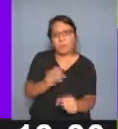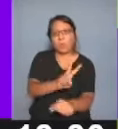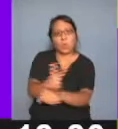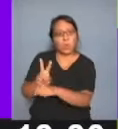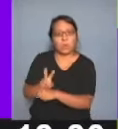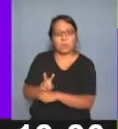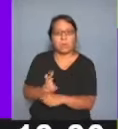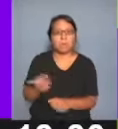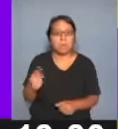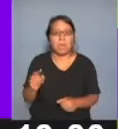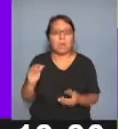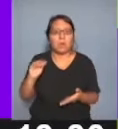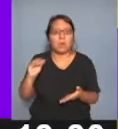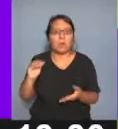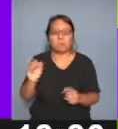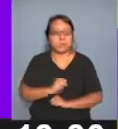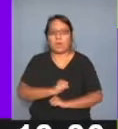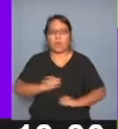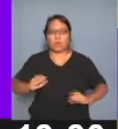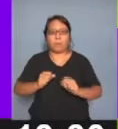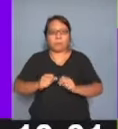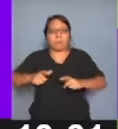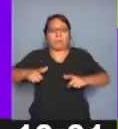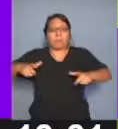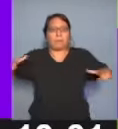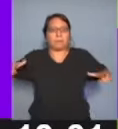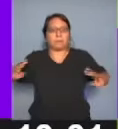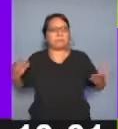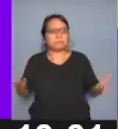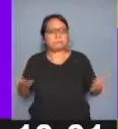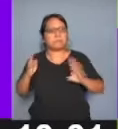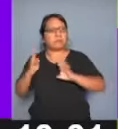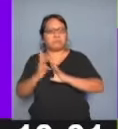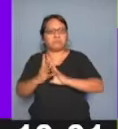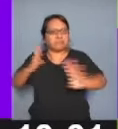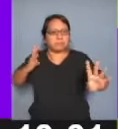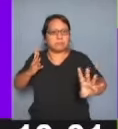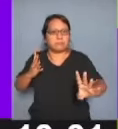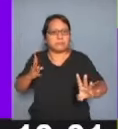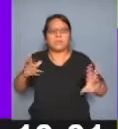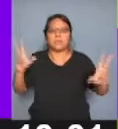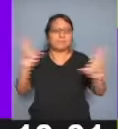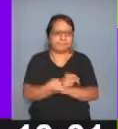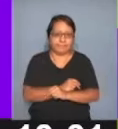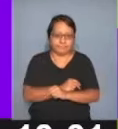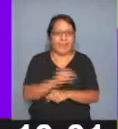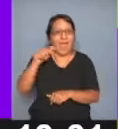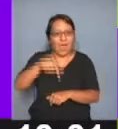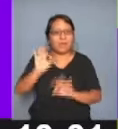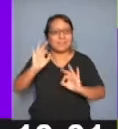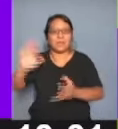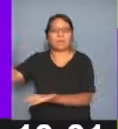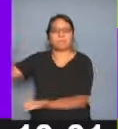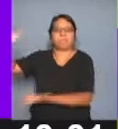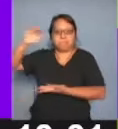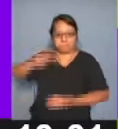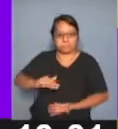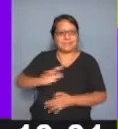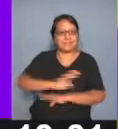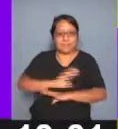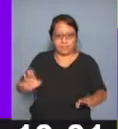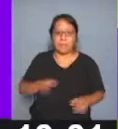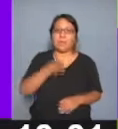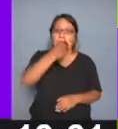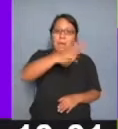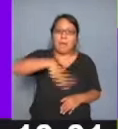pero claro, había aumentado de repente la demanda, habían quedado sin vacunas, ahora han llegado en este centro de vacunación, igualmente en cada